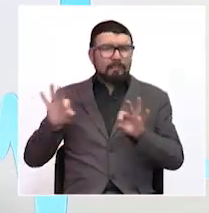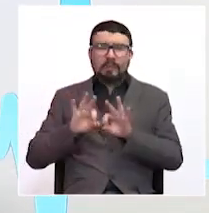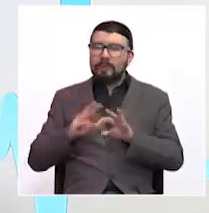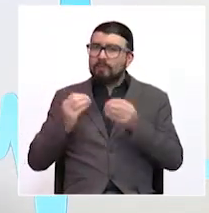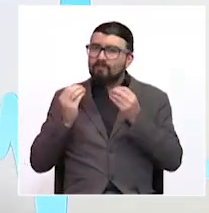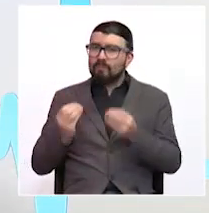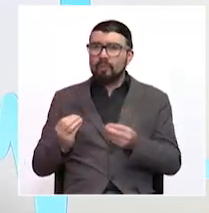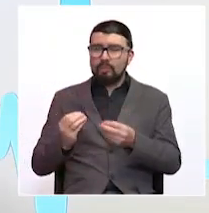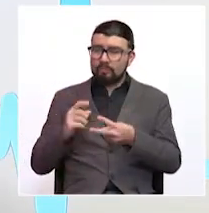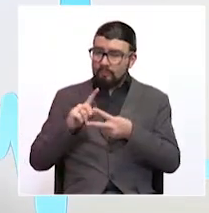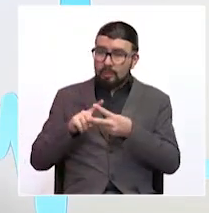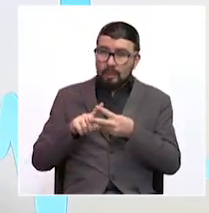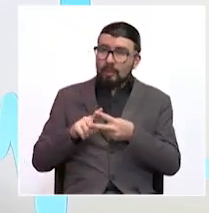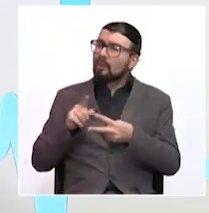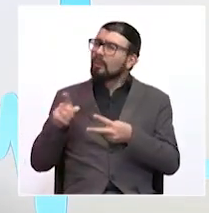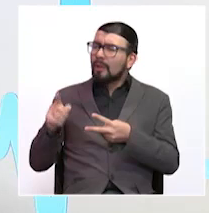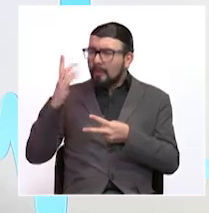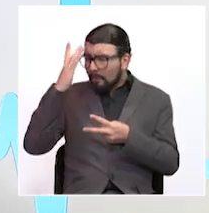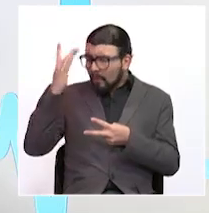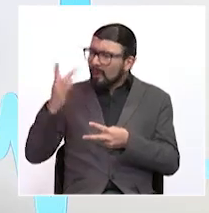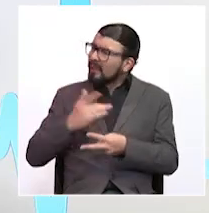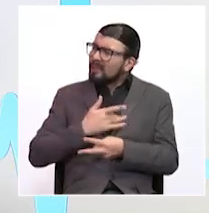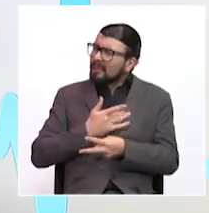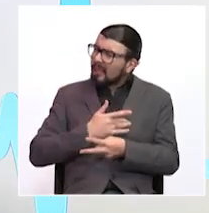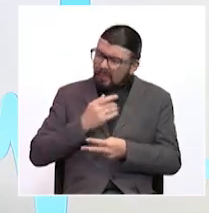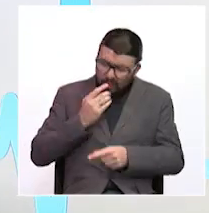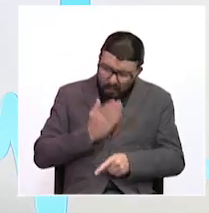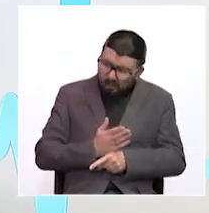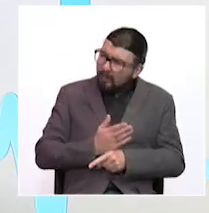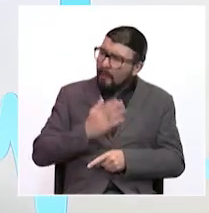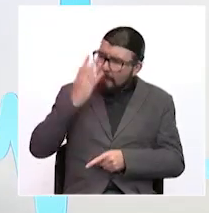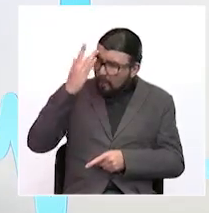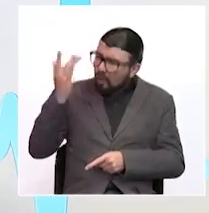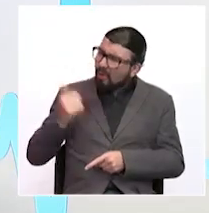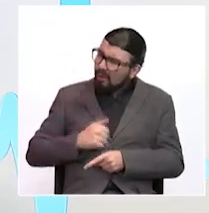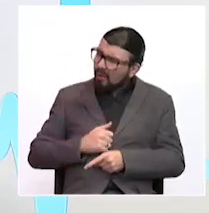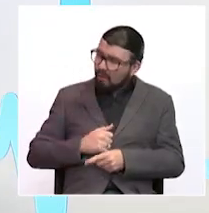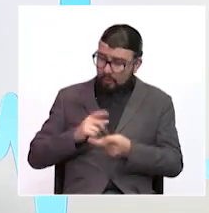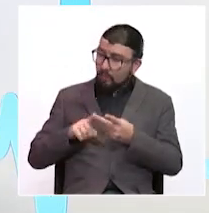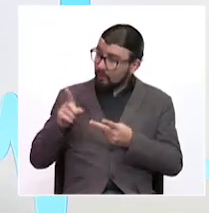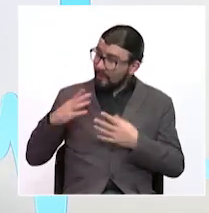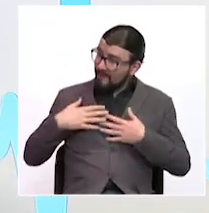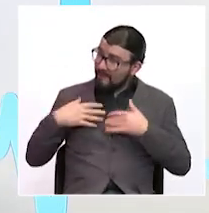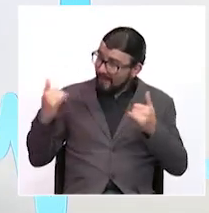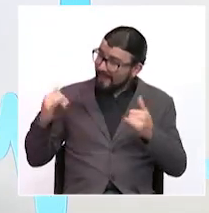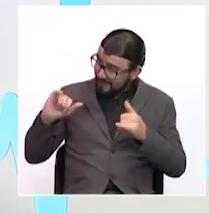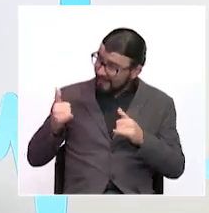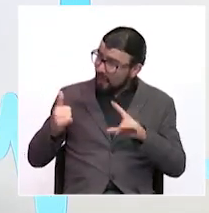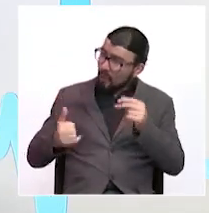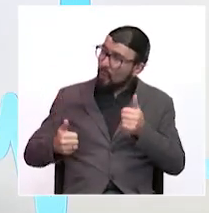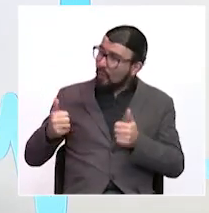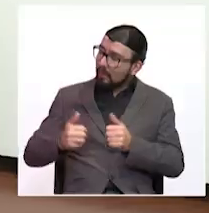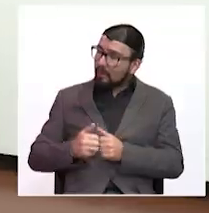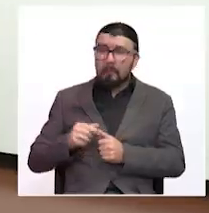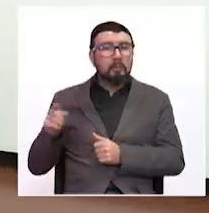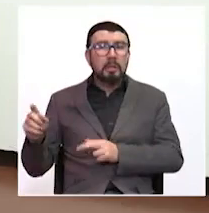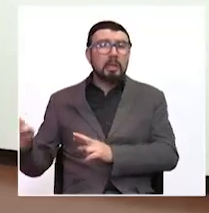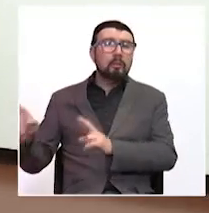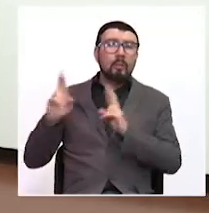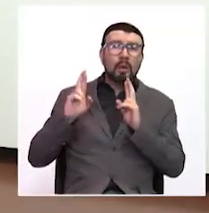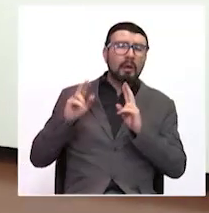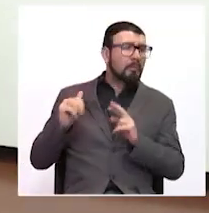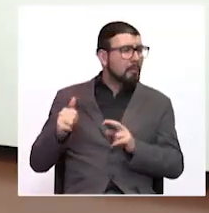en la consulta a que le achaca y si usted es feliz o no y las respuestas generalmente son de